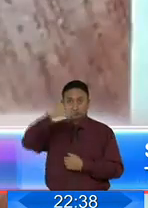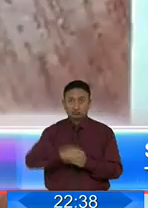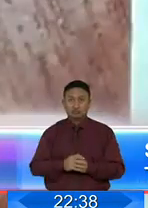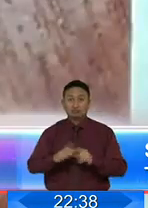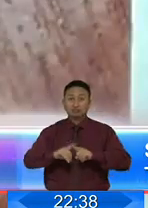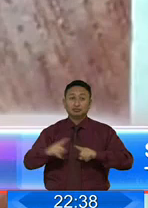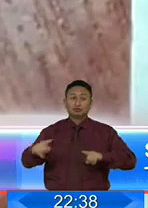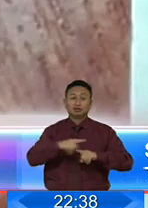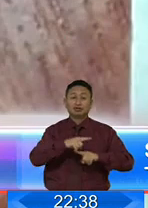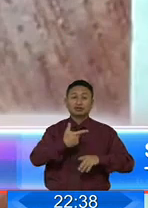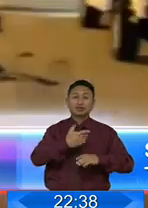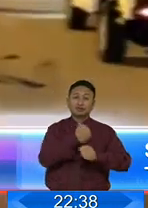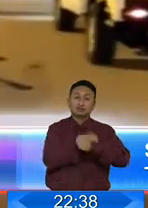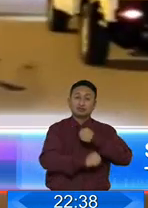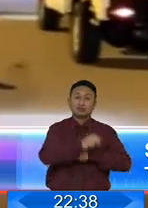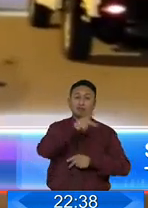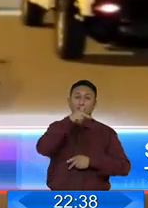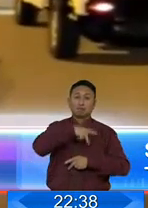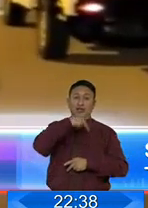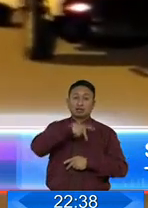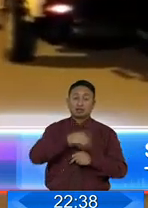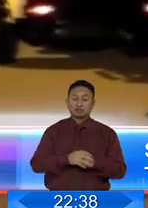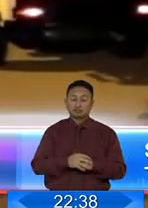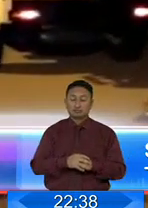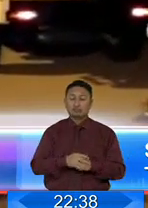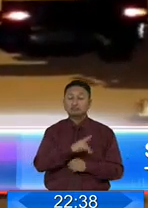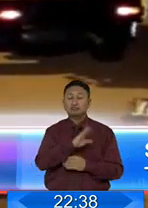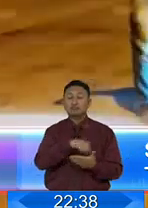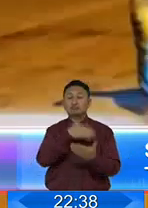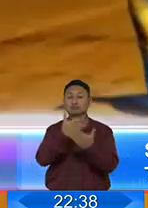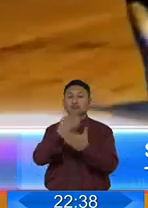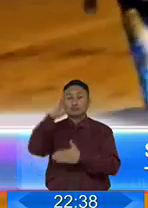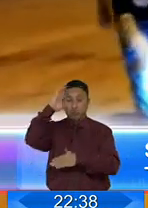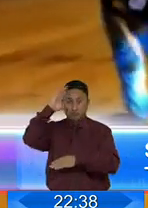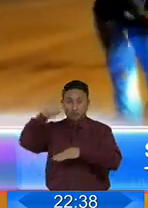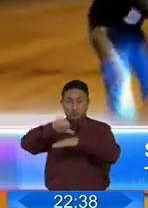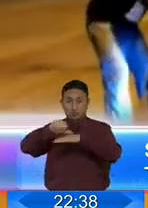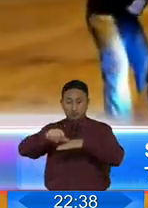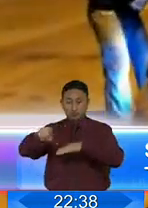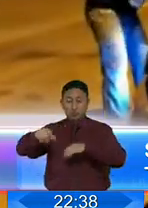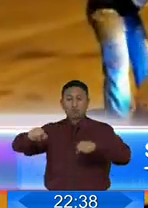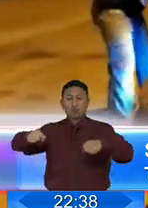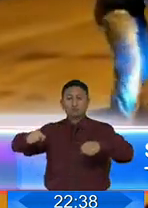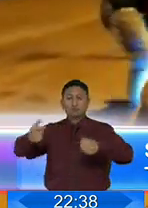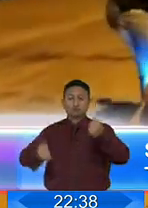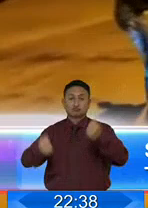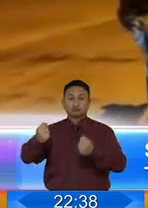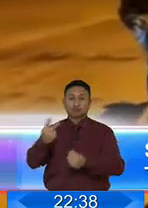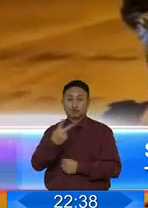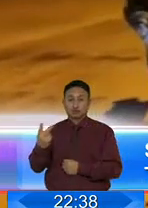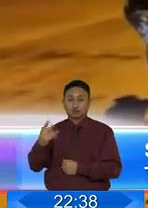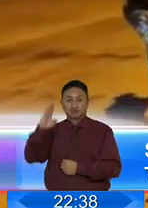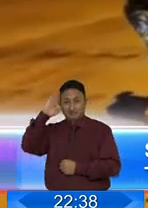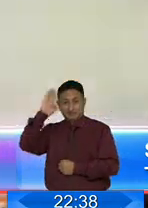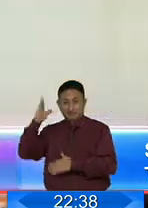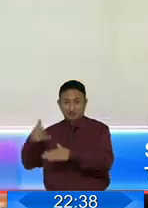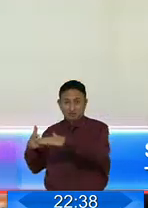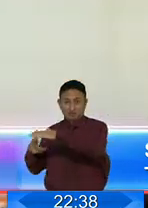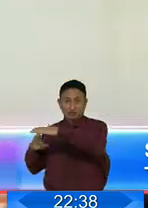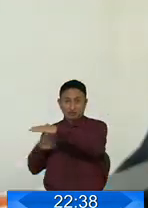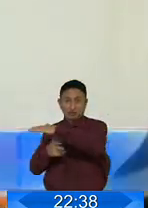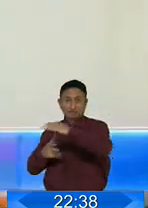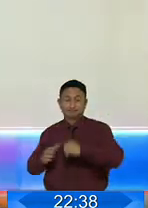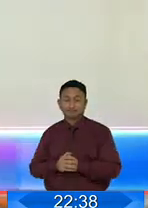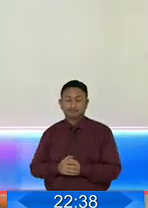era oriundo de Pedernales. Sus restos fueron llevados al centro forense, mientras que la moto y el auto a los patios de retención.